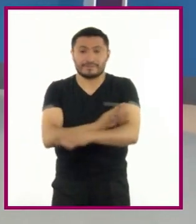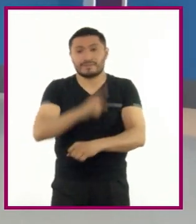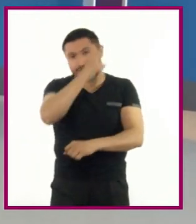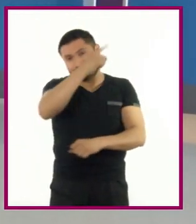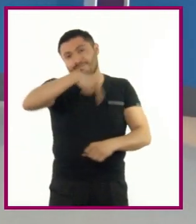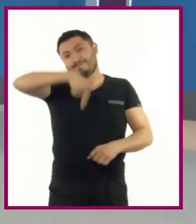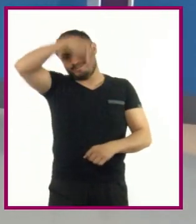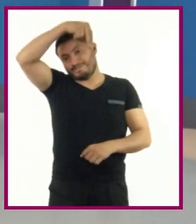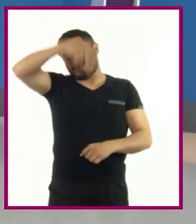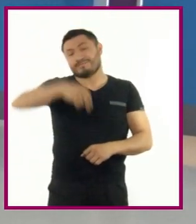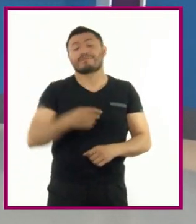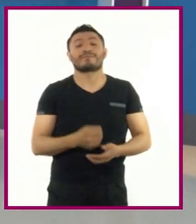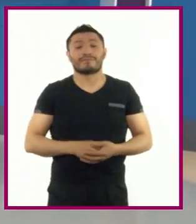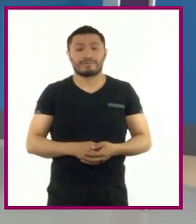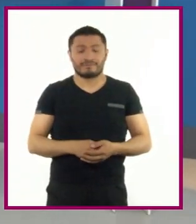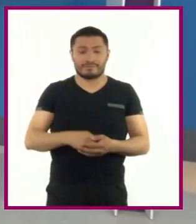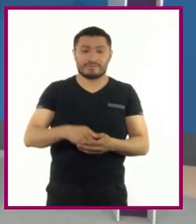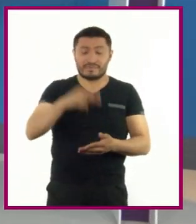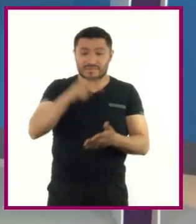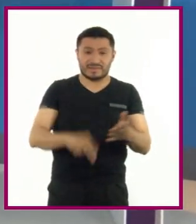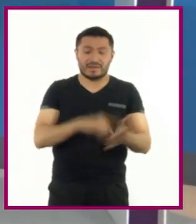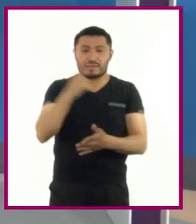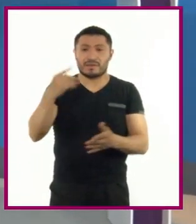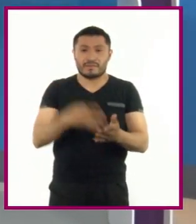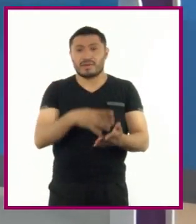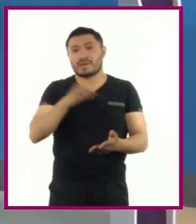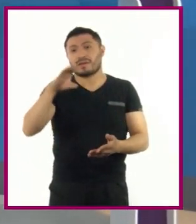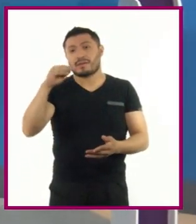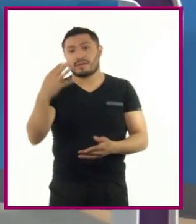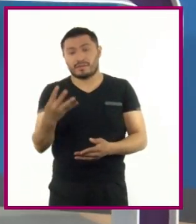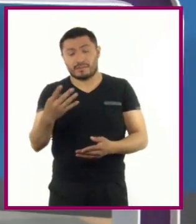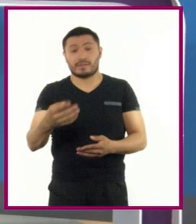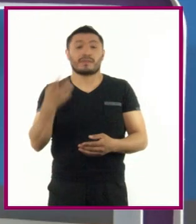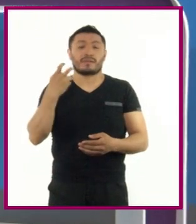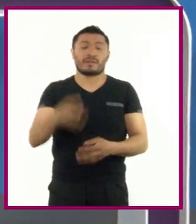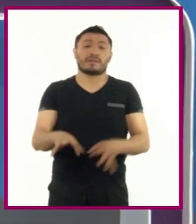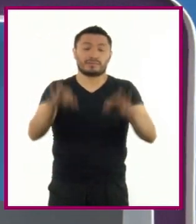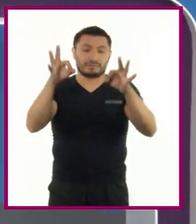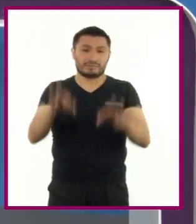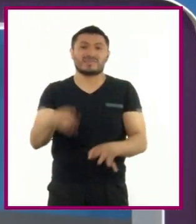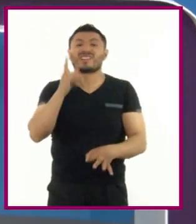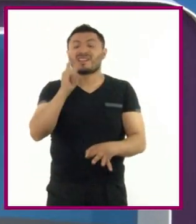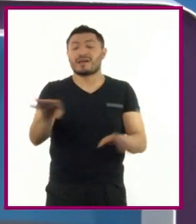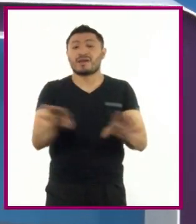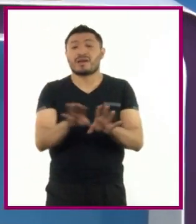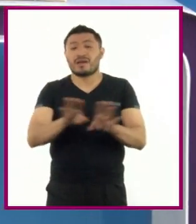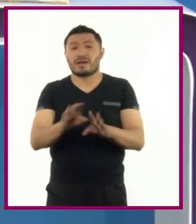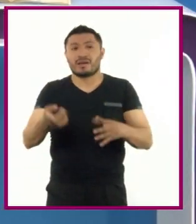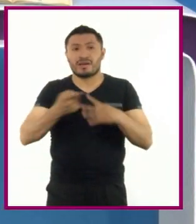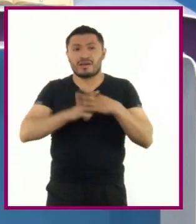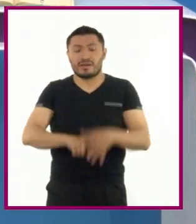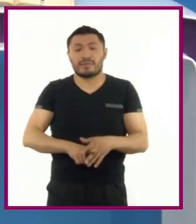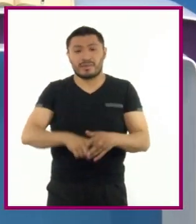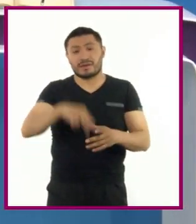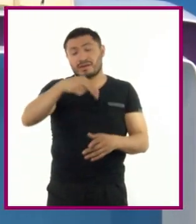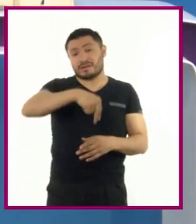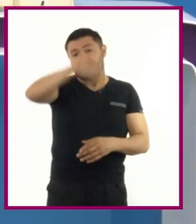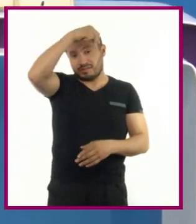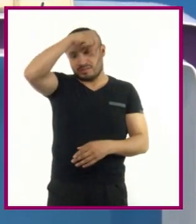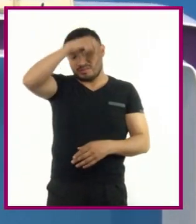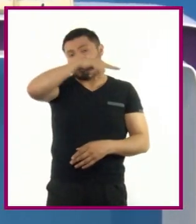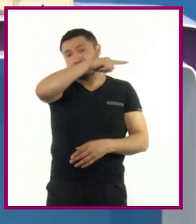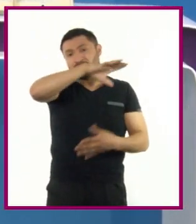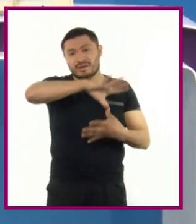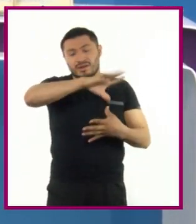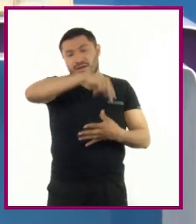norte, el Telecán fue firmado en 1994, lo que oficialmente significaba la introducción de la región norteamericana,